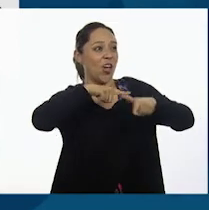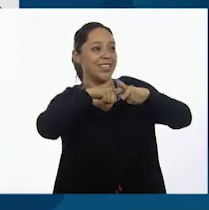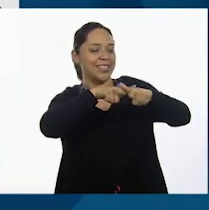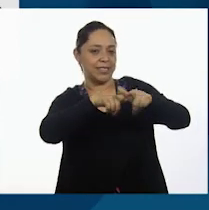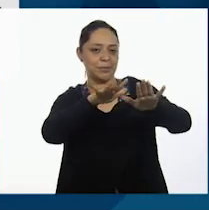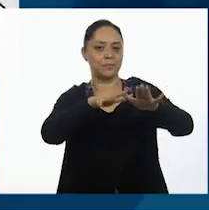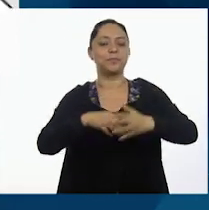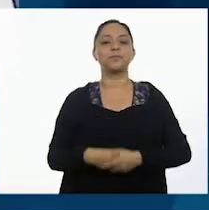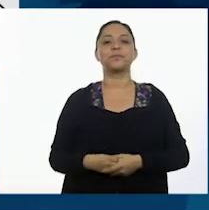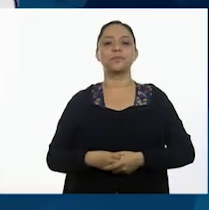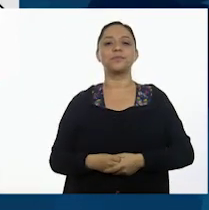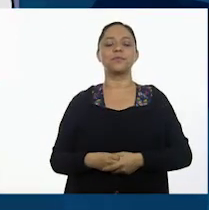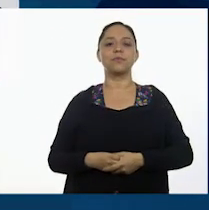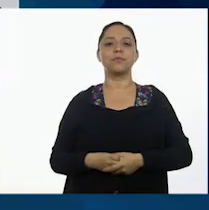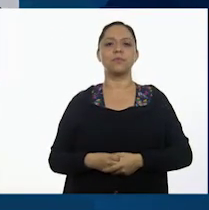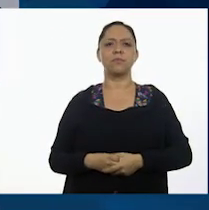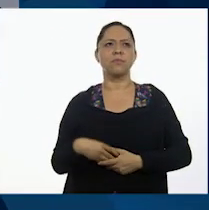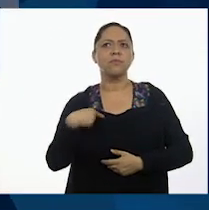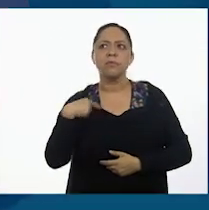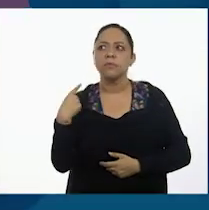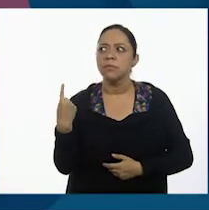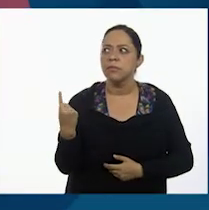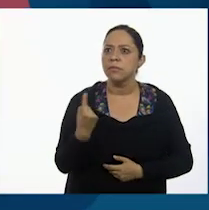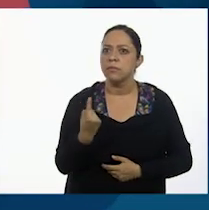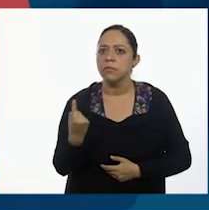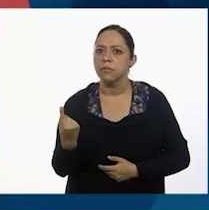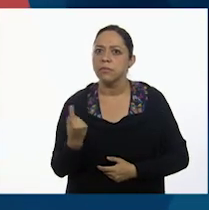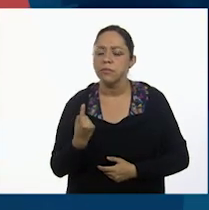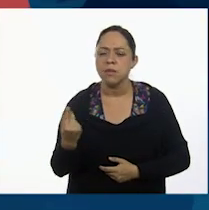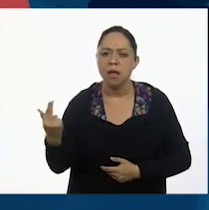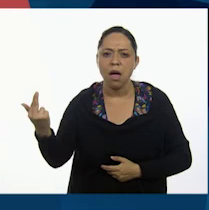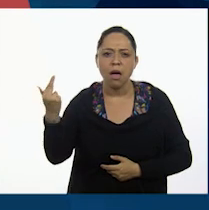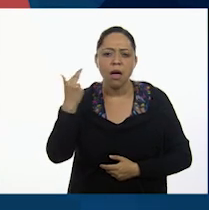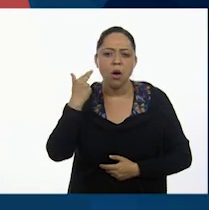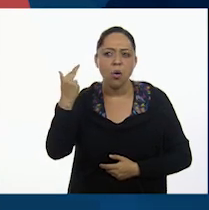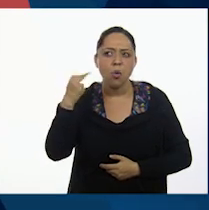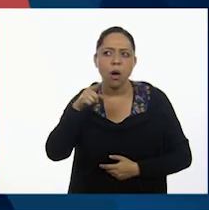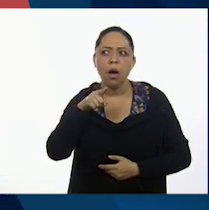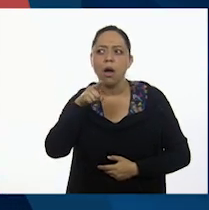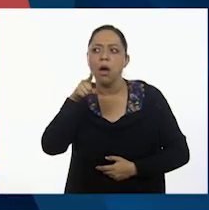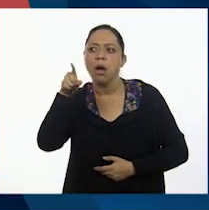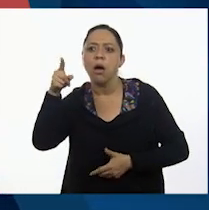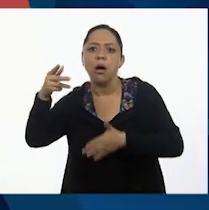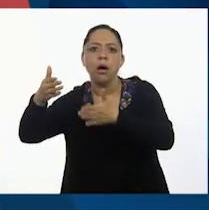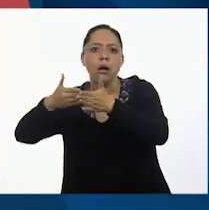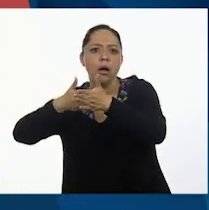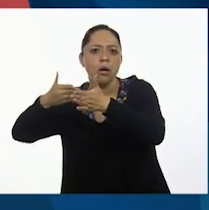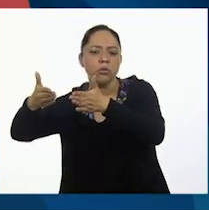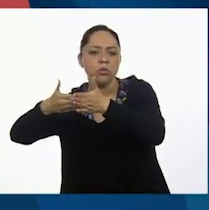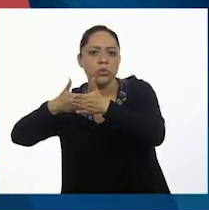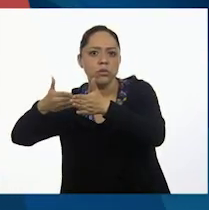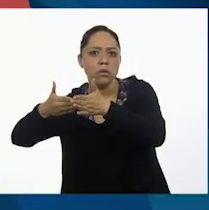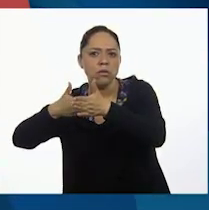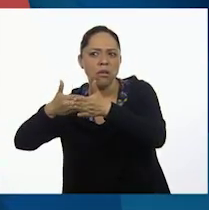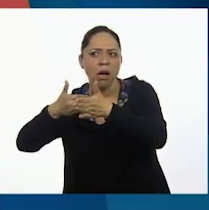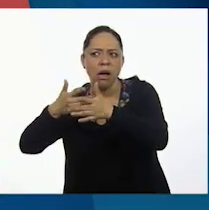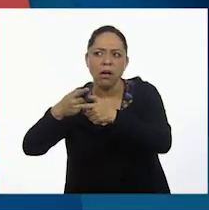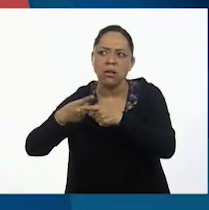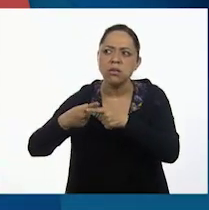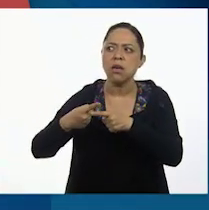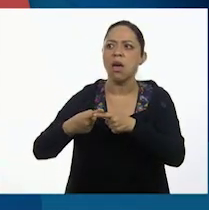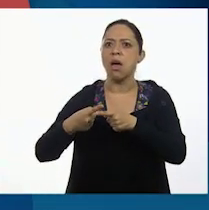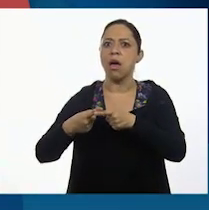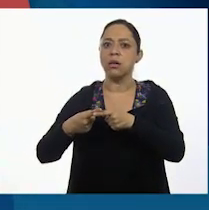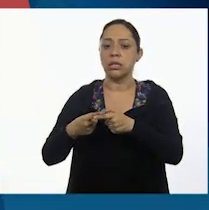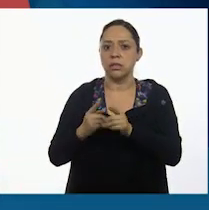Yo sigo. ¿Qué era? El ruido provenía de la cocina. ¿Quién era? No